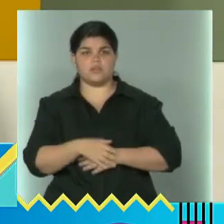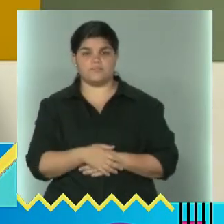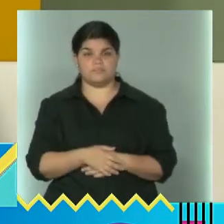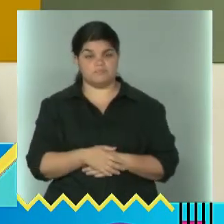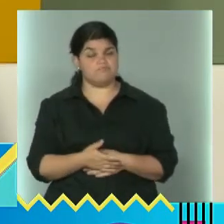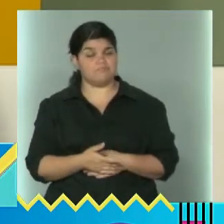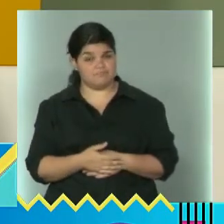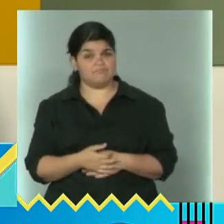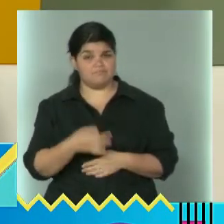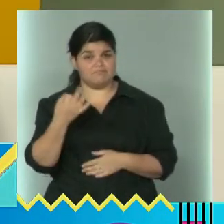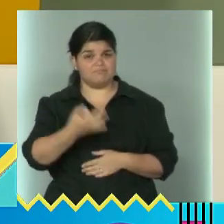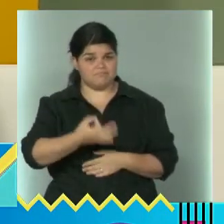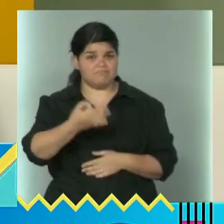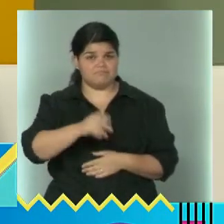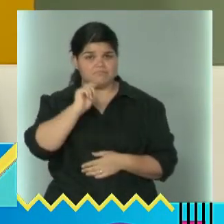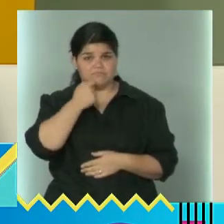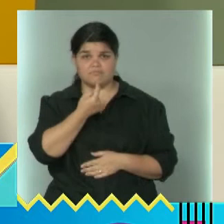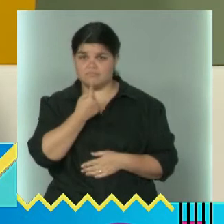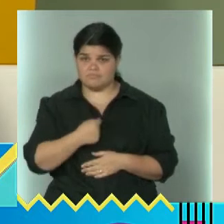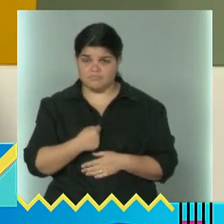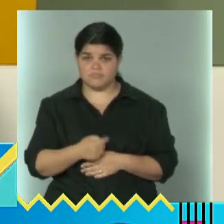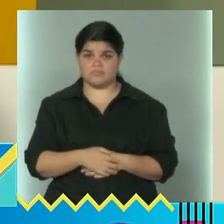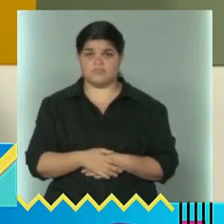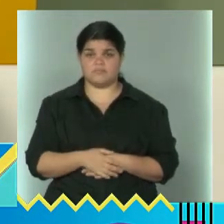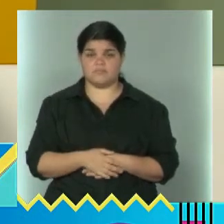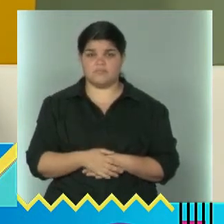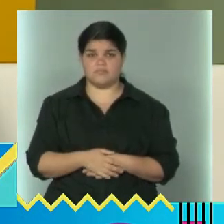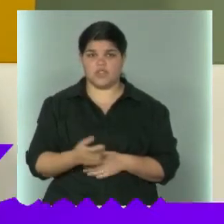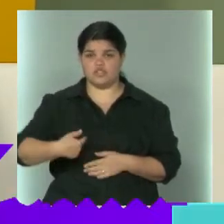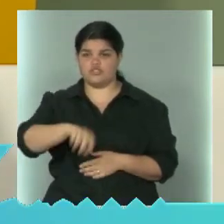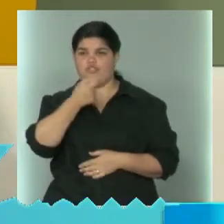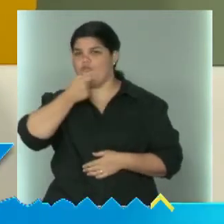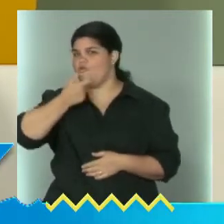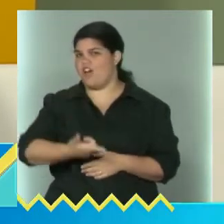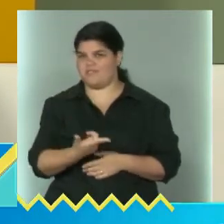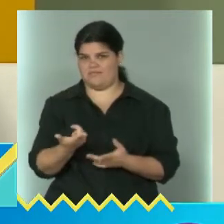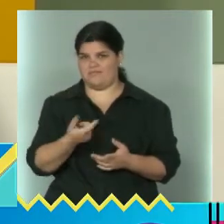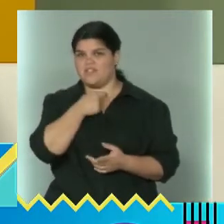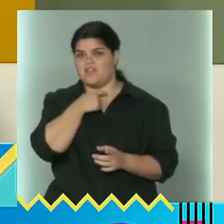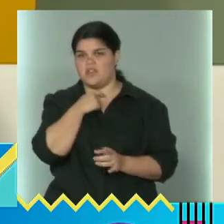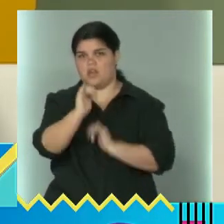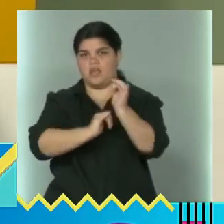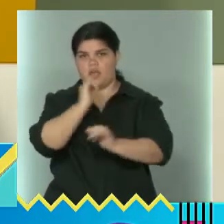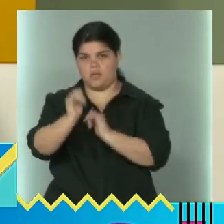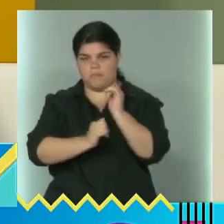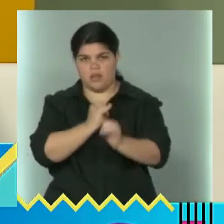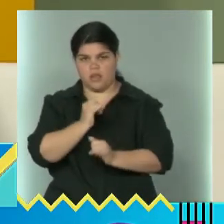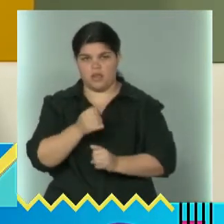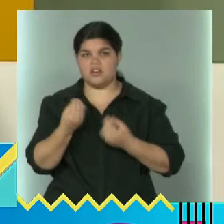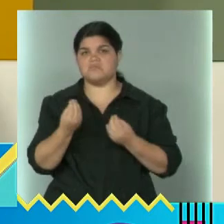muy buena la pregunta. Creo que si queremos explicarlo fácil, o yo pretendiendo explicarlo fácil,